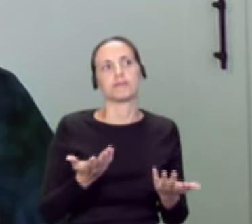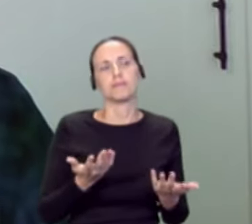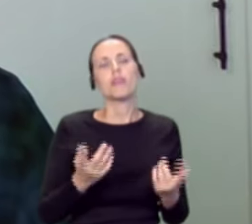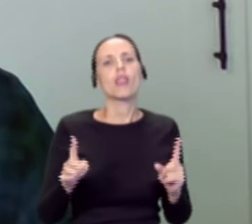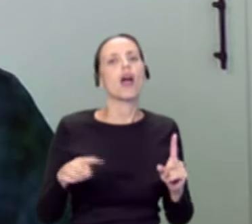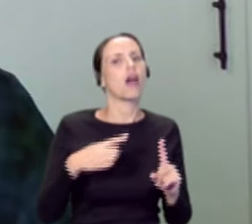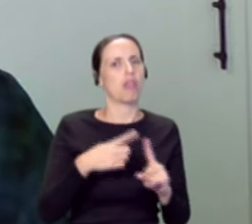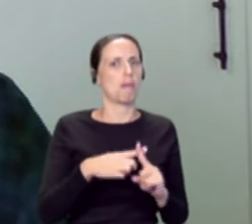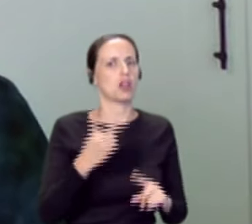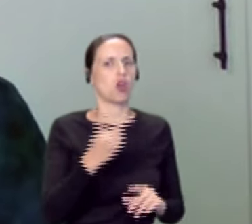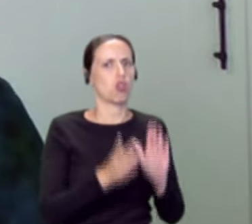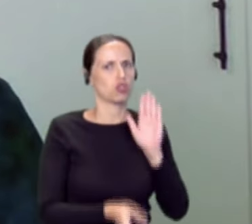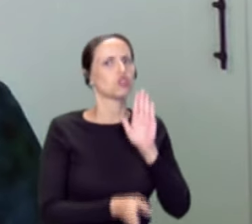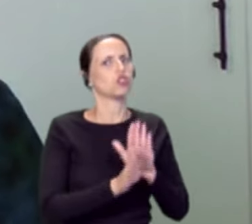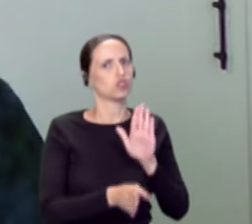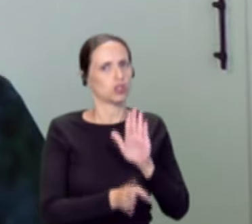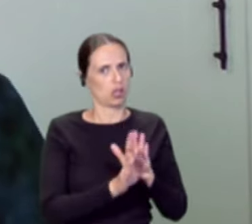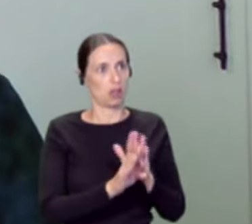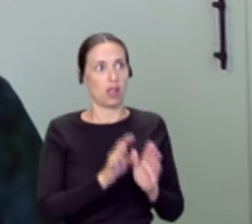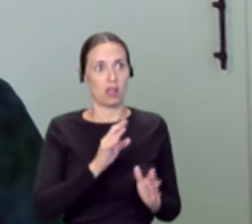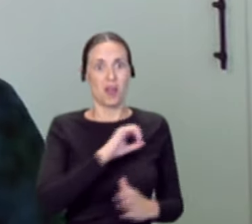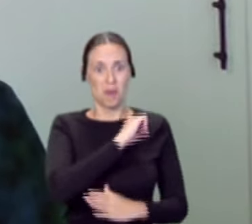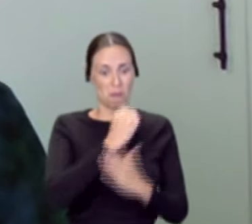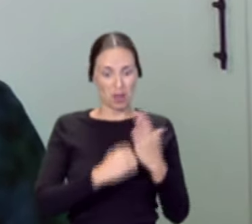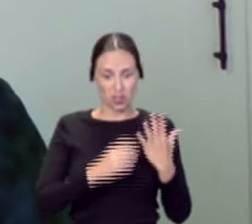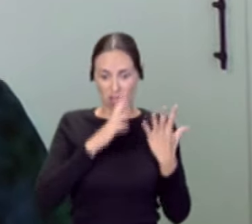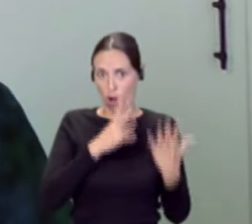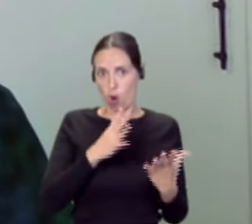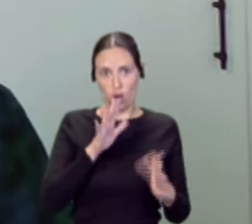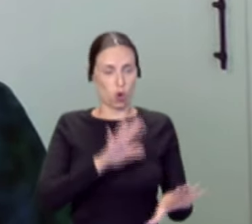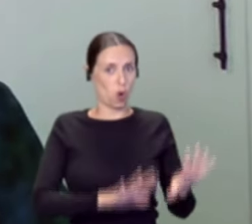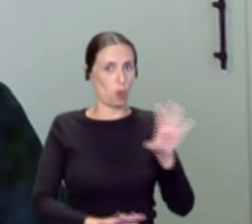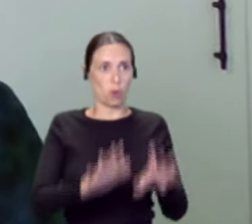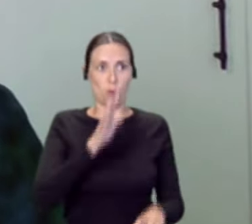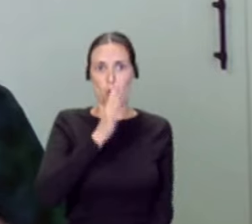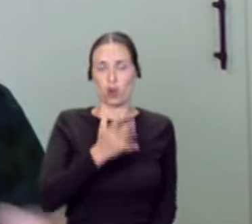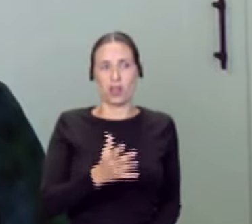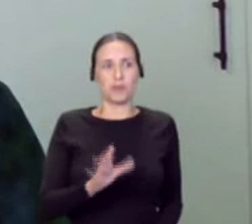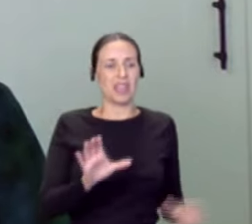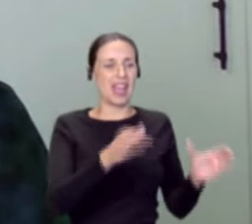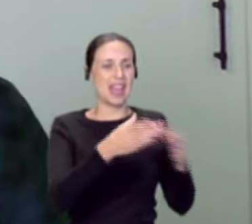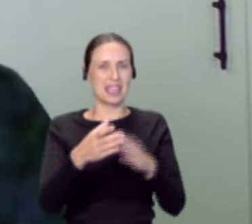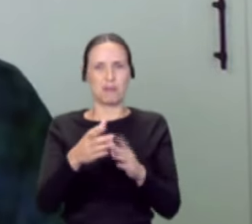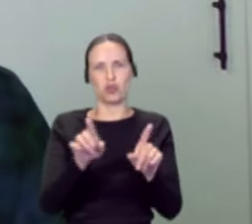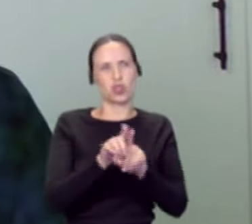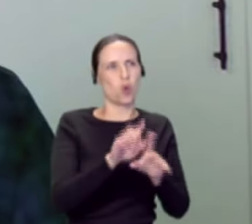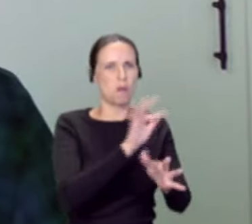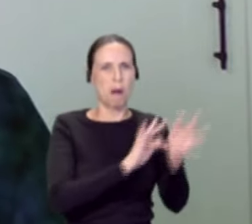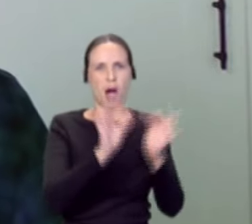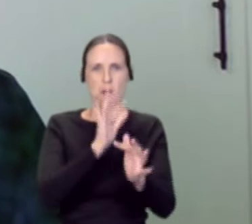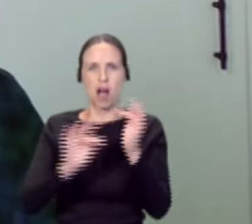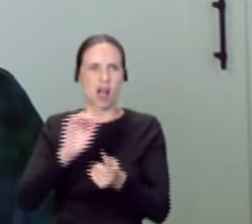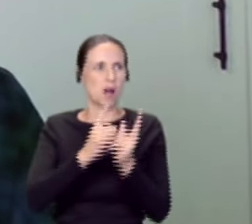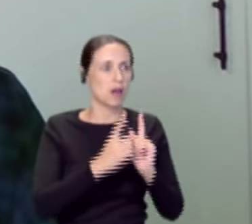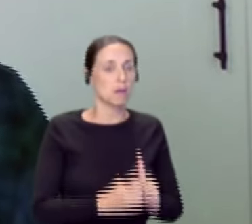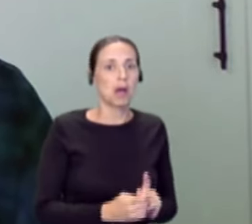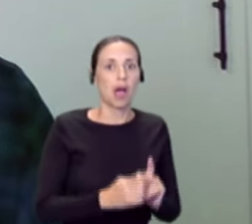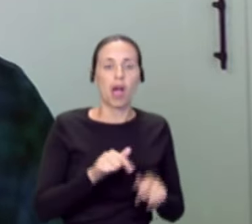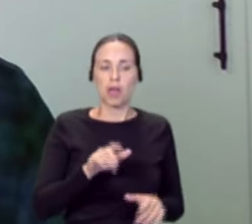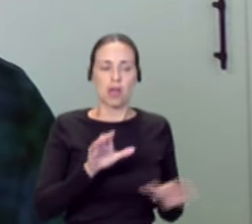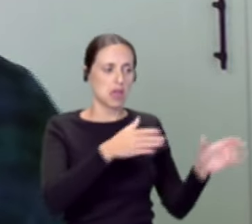son constantes, que es algo que es complicado en este baloncesto en el que hay tantos cambios de plantilla, tantos movimientos, y aquí yo creo que son dos equipos reconocibles,